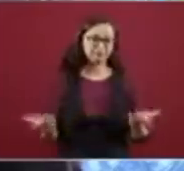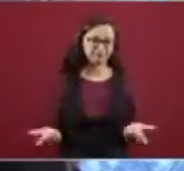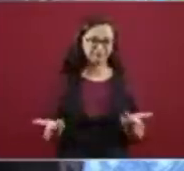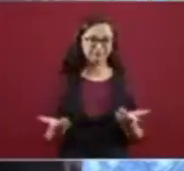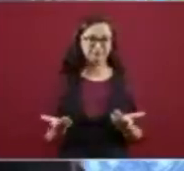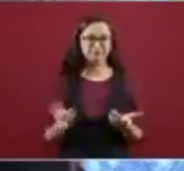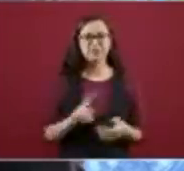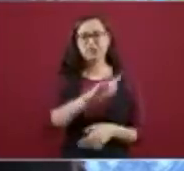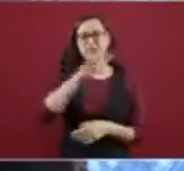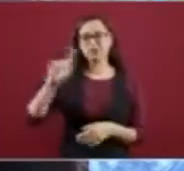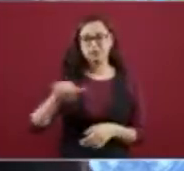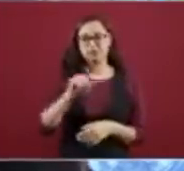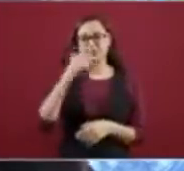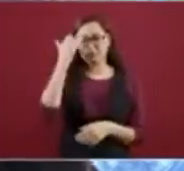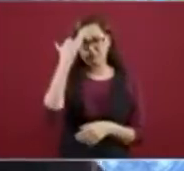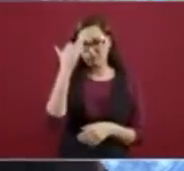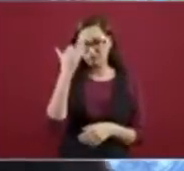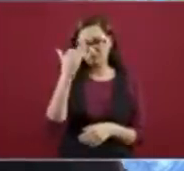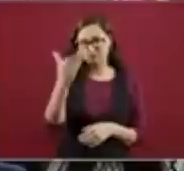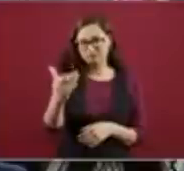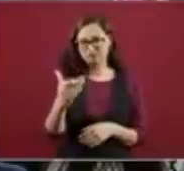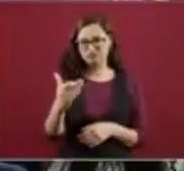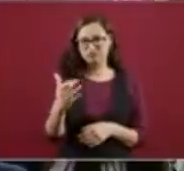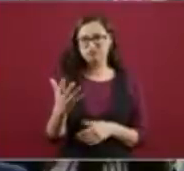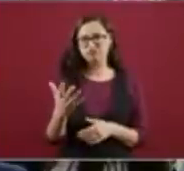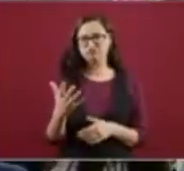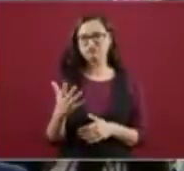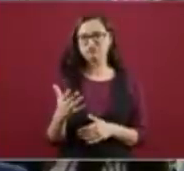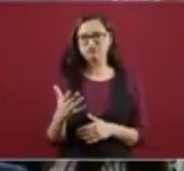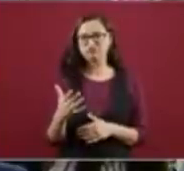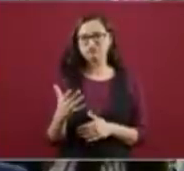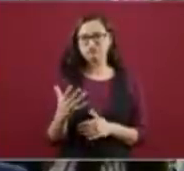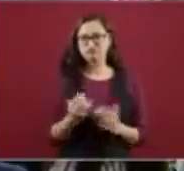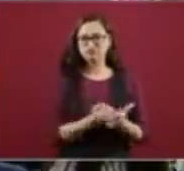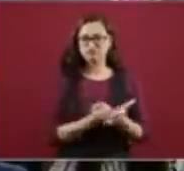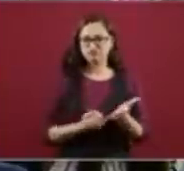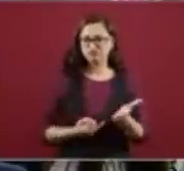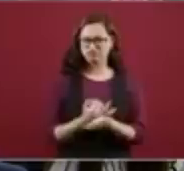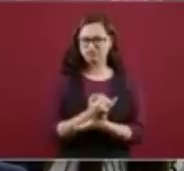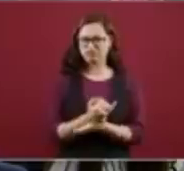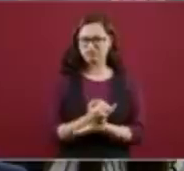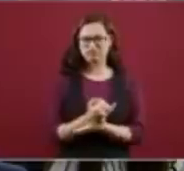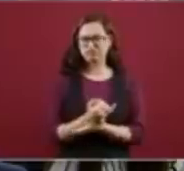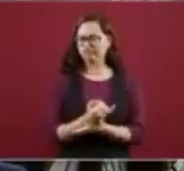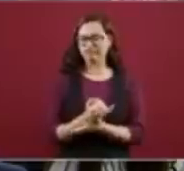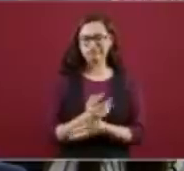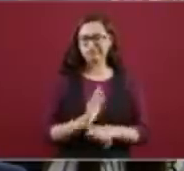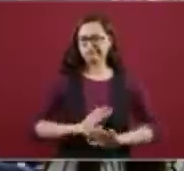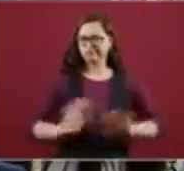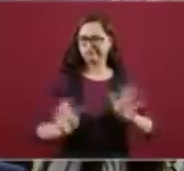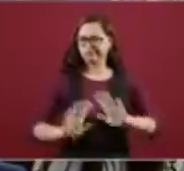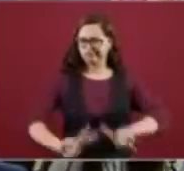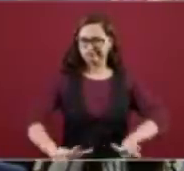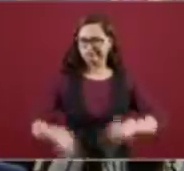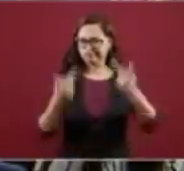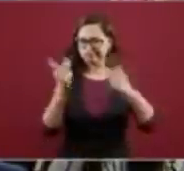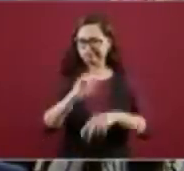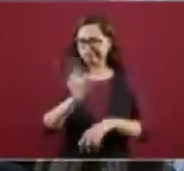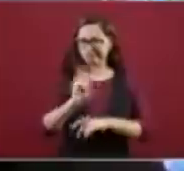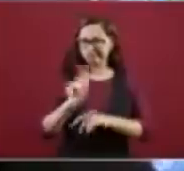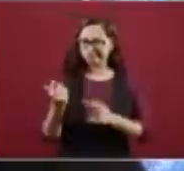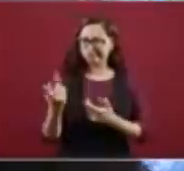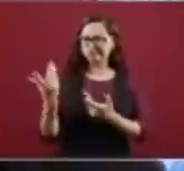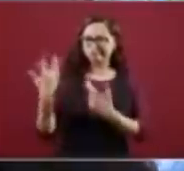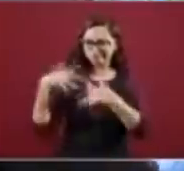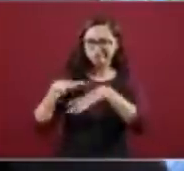después de un tiempo se decide que se integra todo este espacio a el